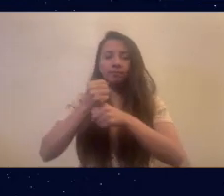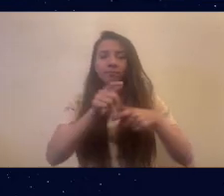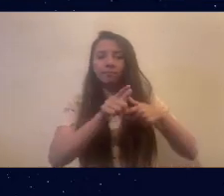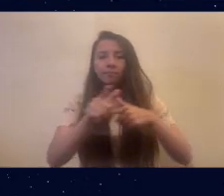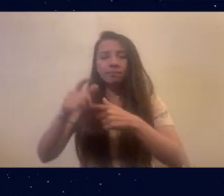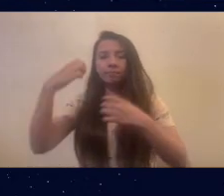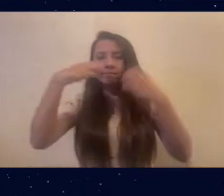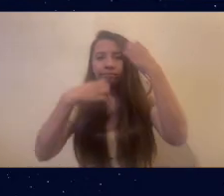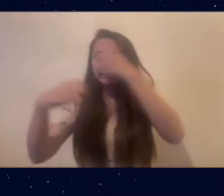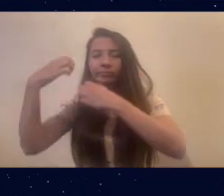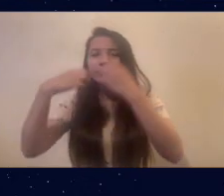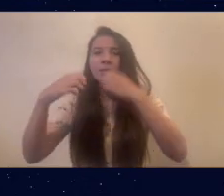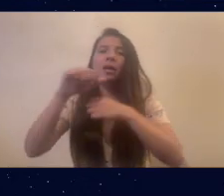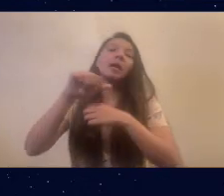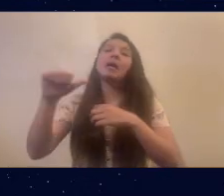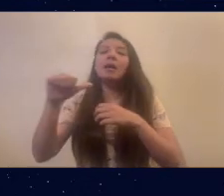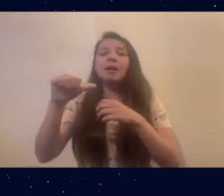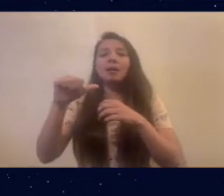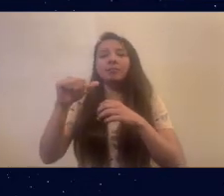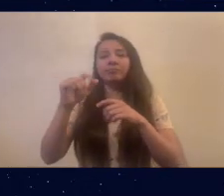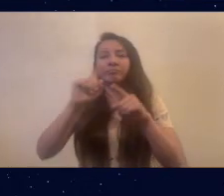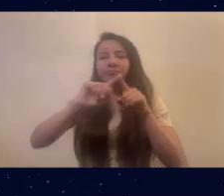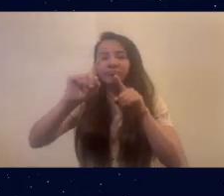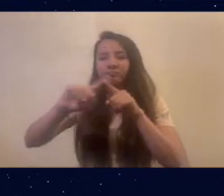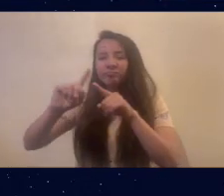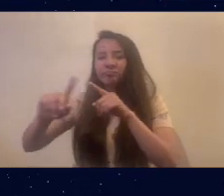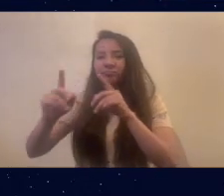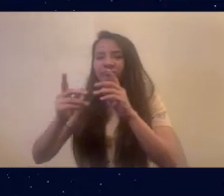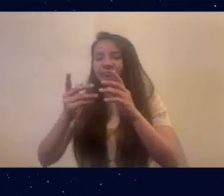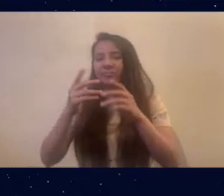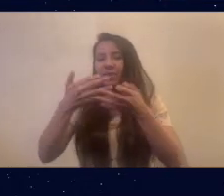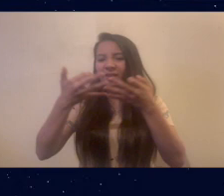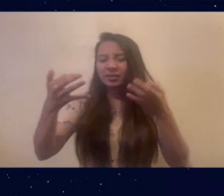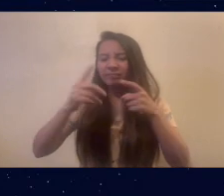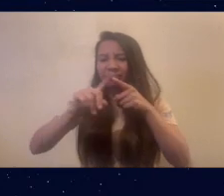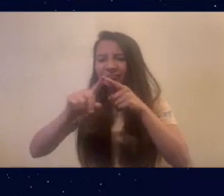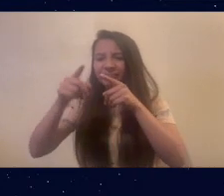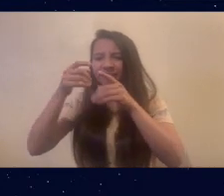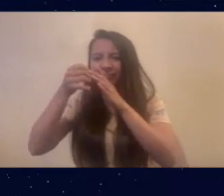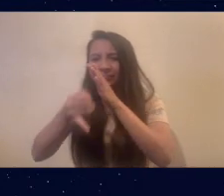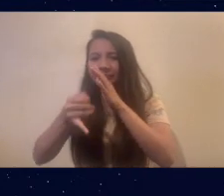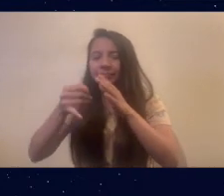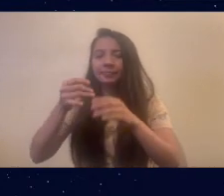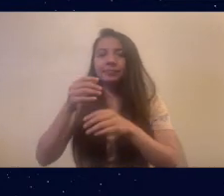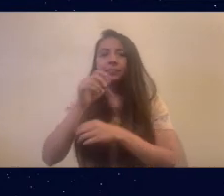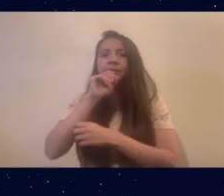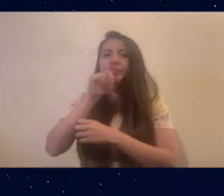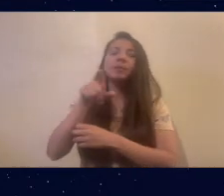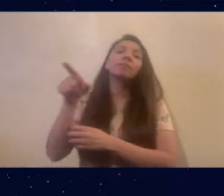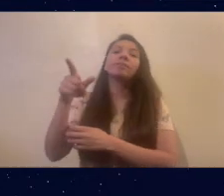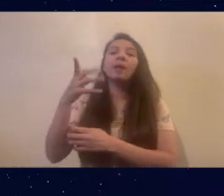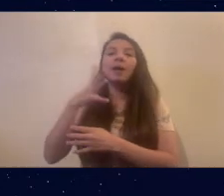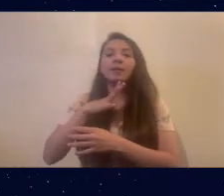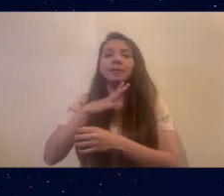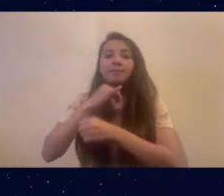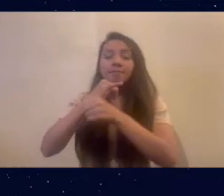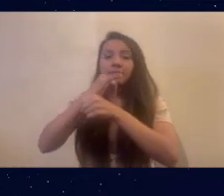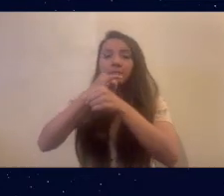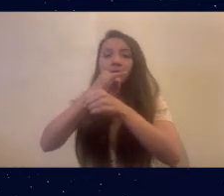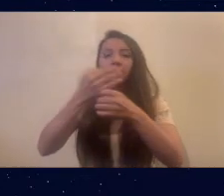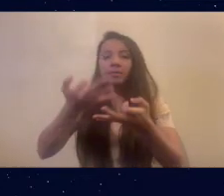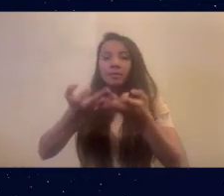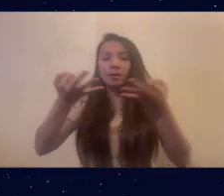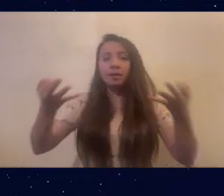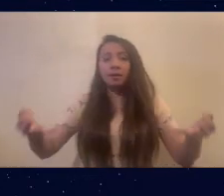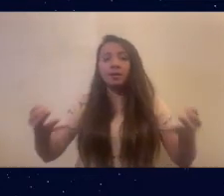de hidrocarburos, recursos minerales e investigación académica. Destaca por su trabajo en el Centro de Investigaciones